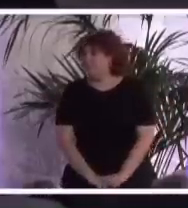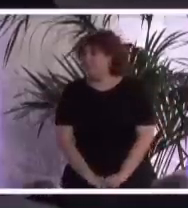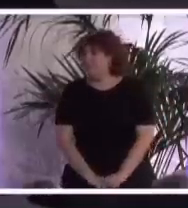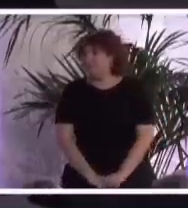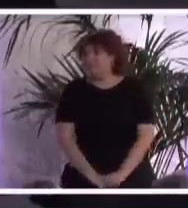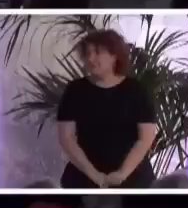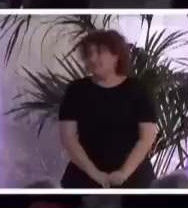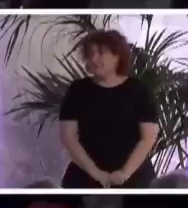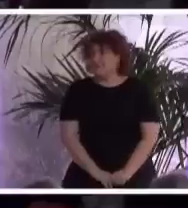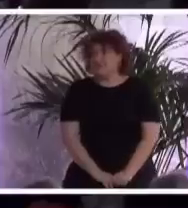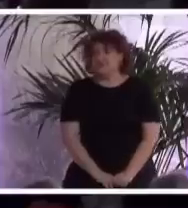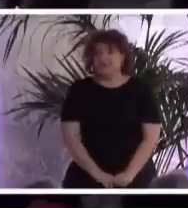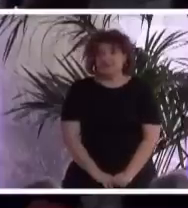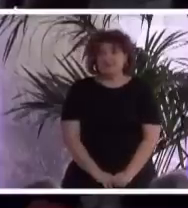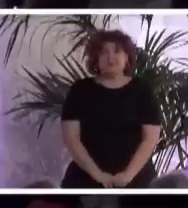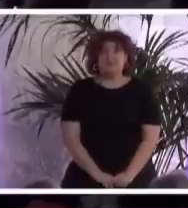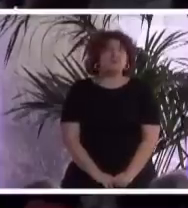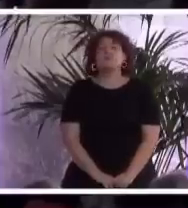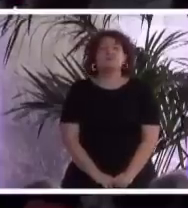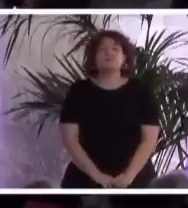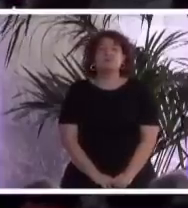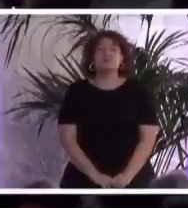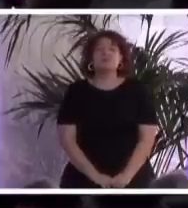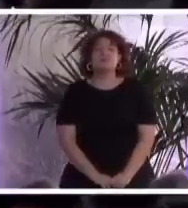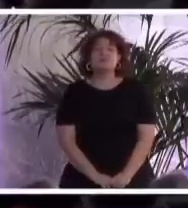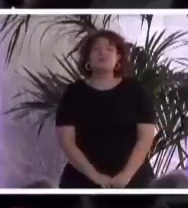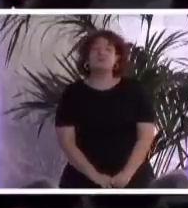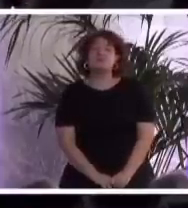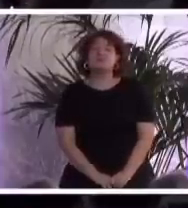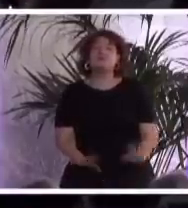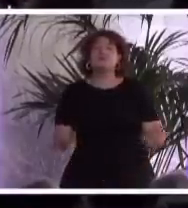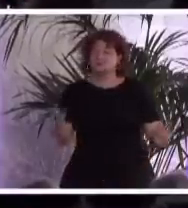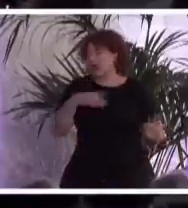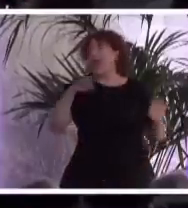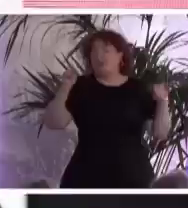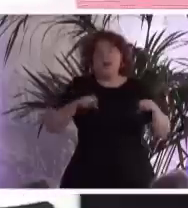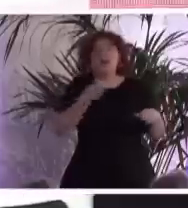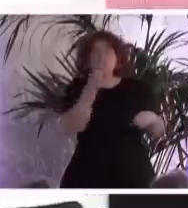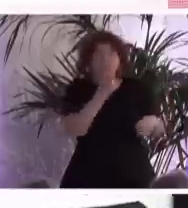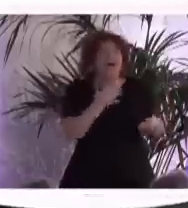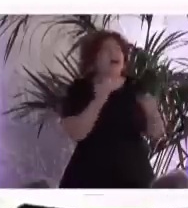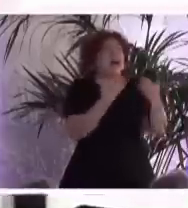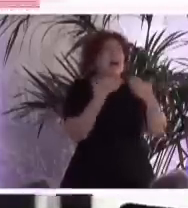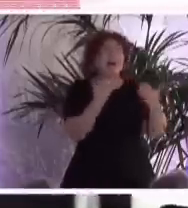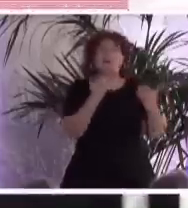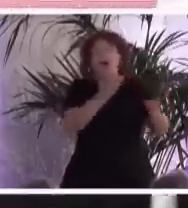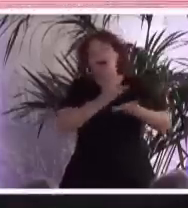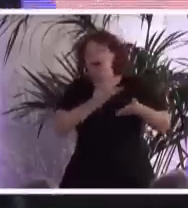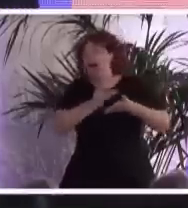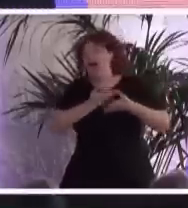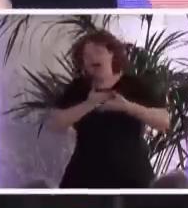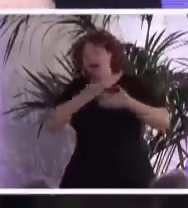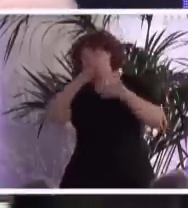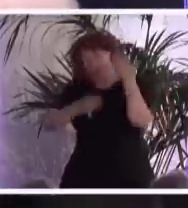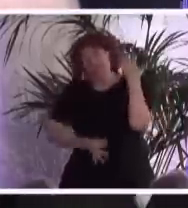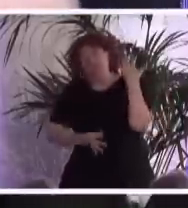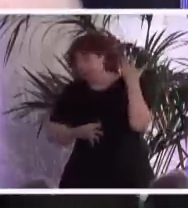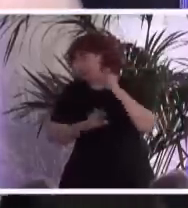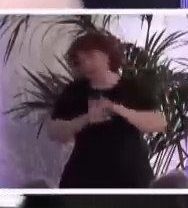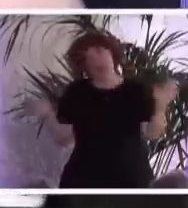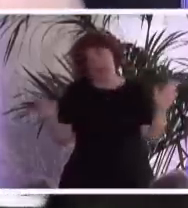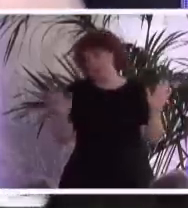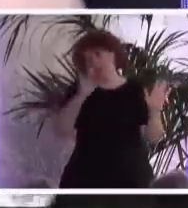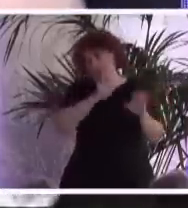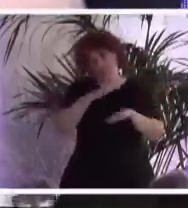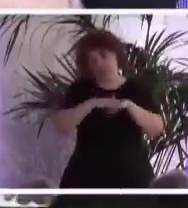hay quien dice hoy muy bien para ti la perra gorda gracias por los servicios prestados pero ya no